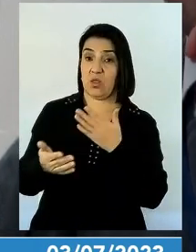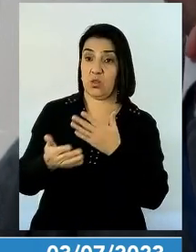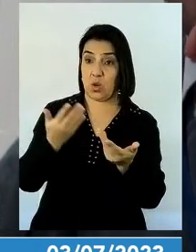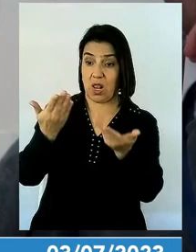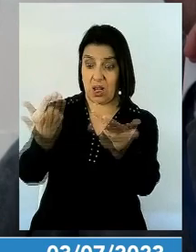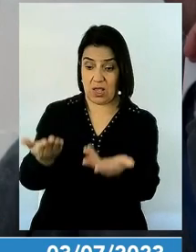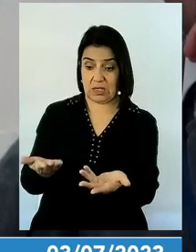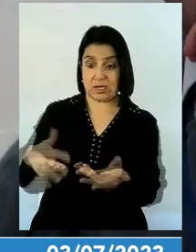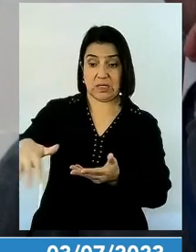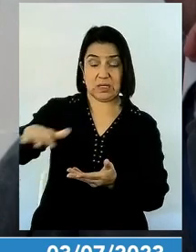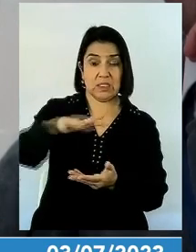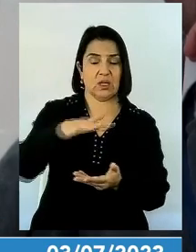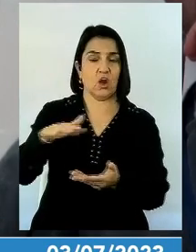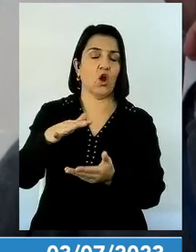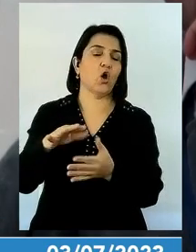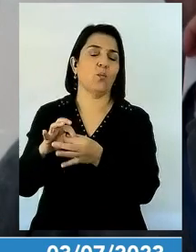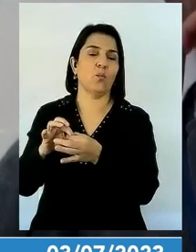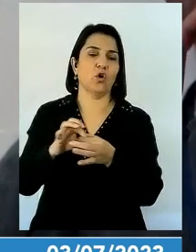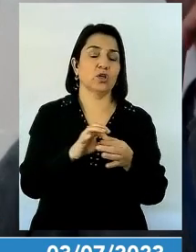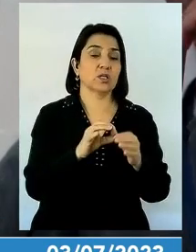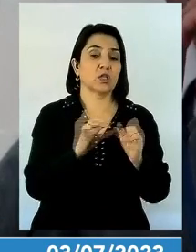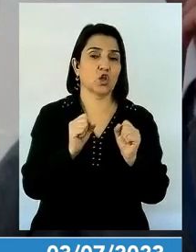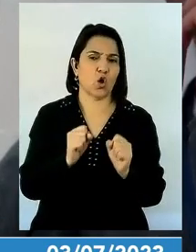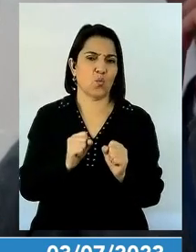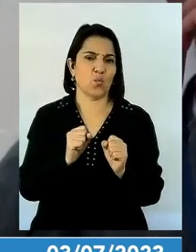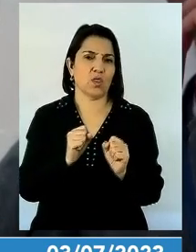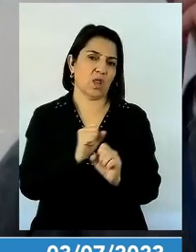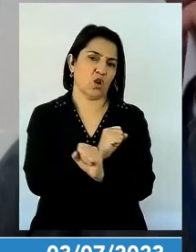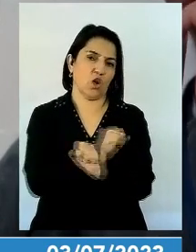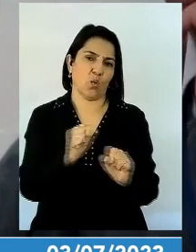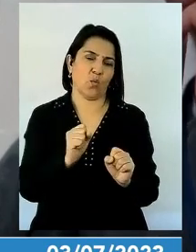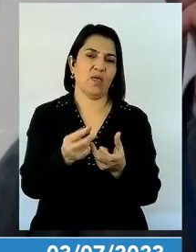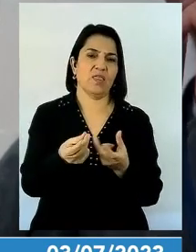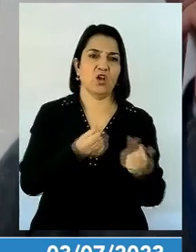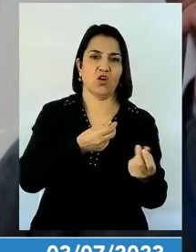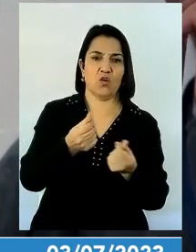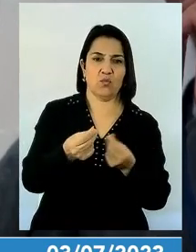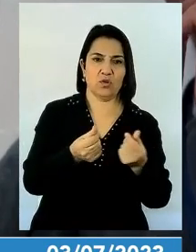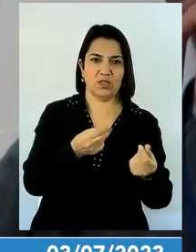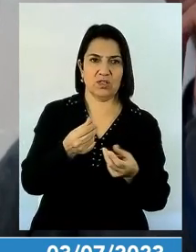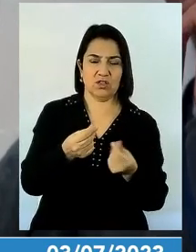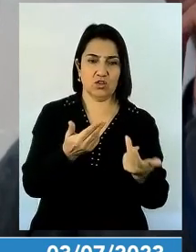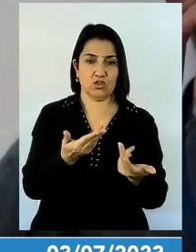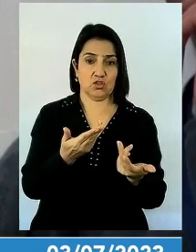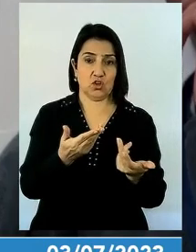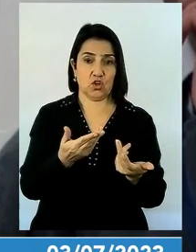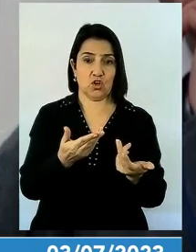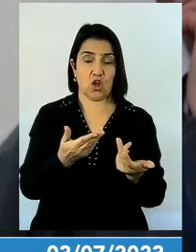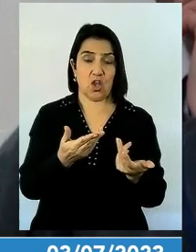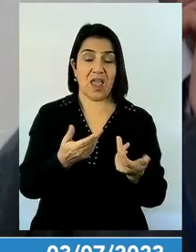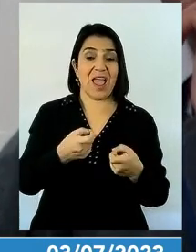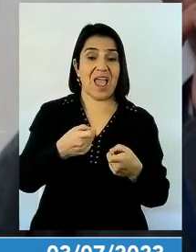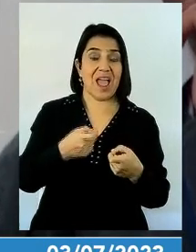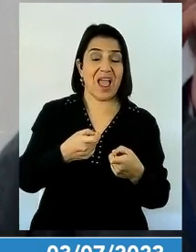lo tanto se podría impedir comercializar bonos de carbono, porque se podría interpretar como una